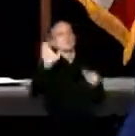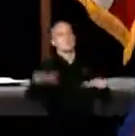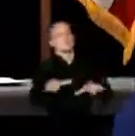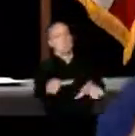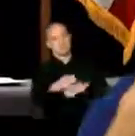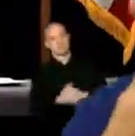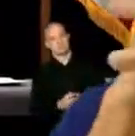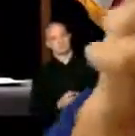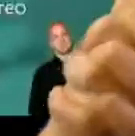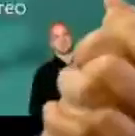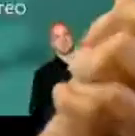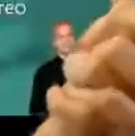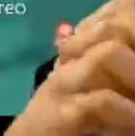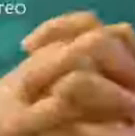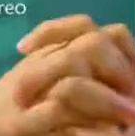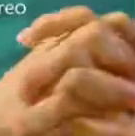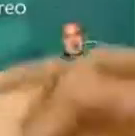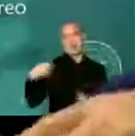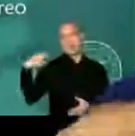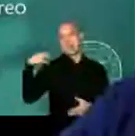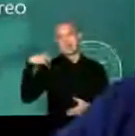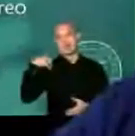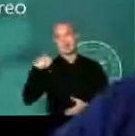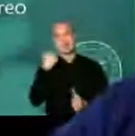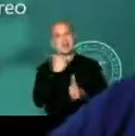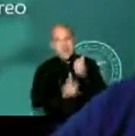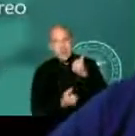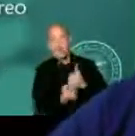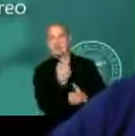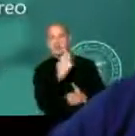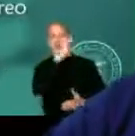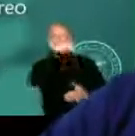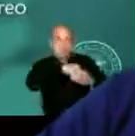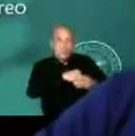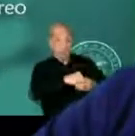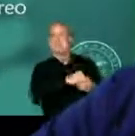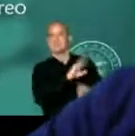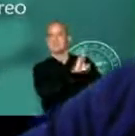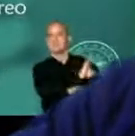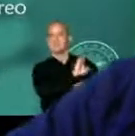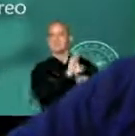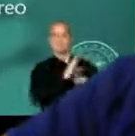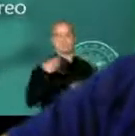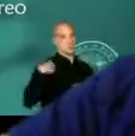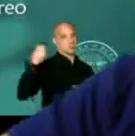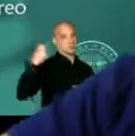la orden ejecutiva anunciada por la gobernadora Wanda Vázquez.